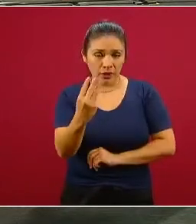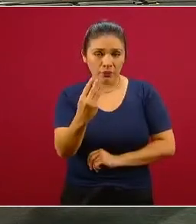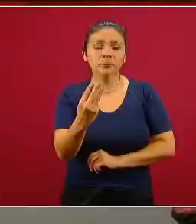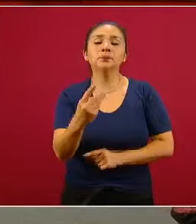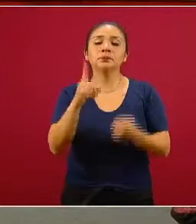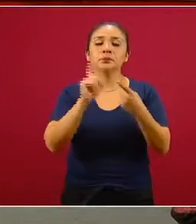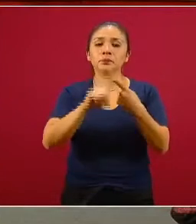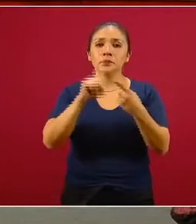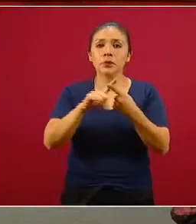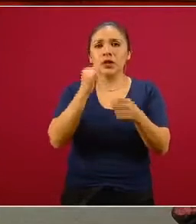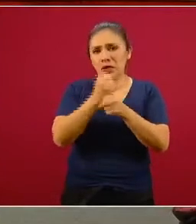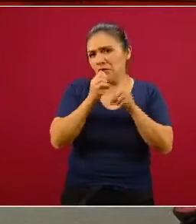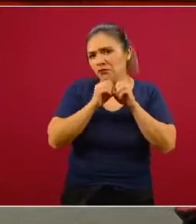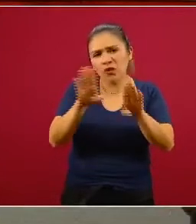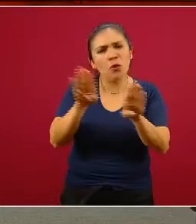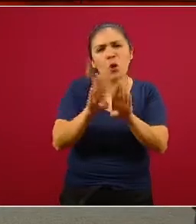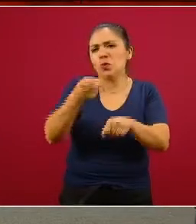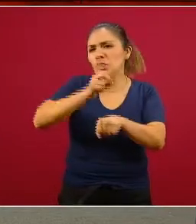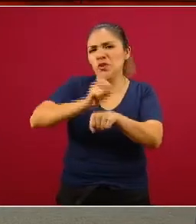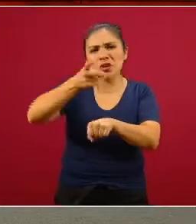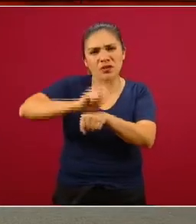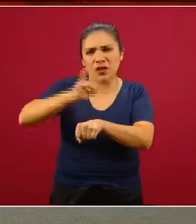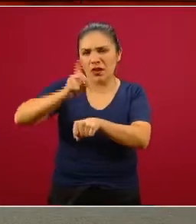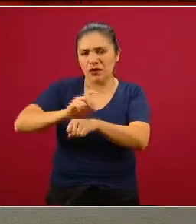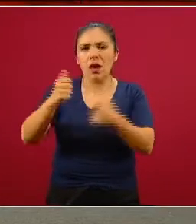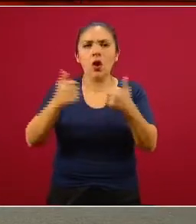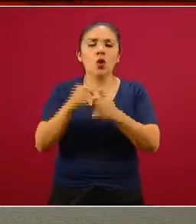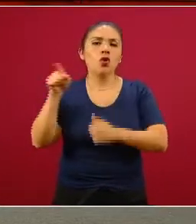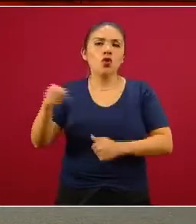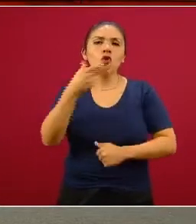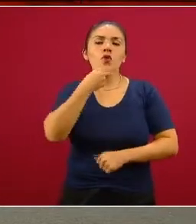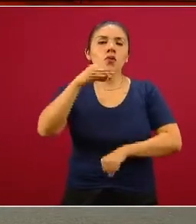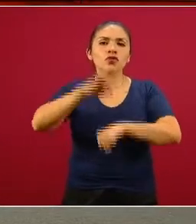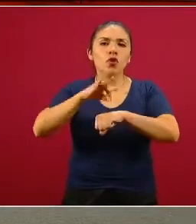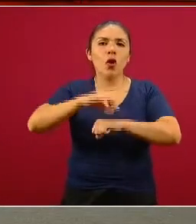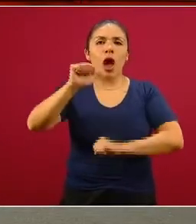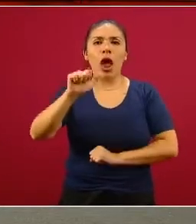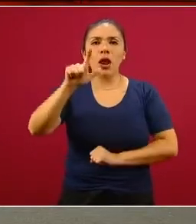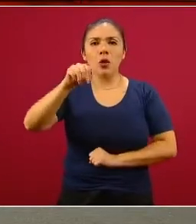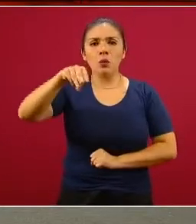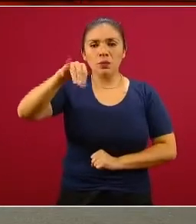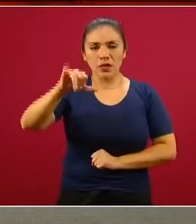es el informe técnico de todos los días que presentará el doctor Alumía.